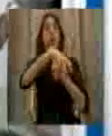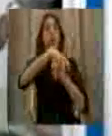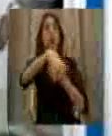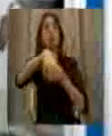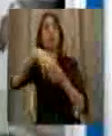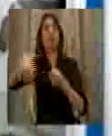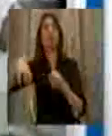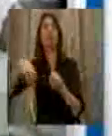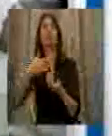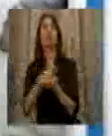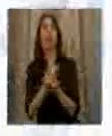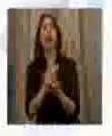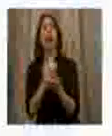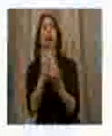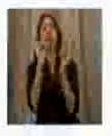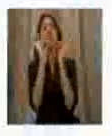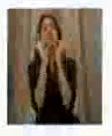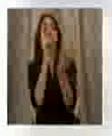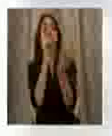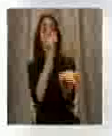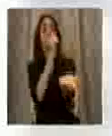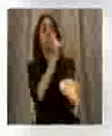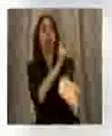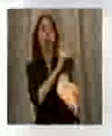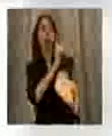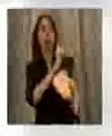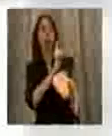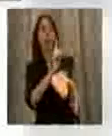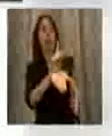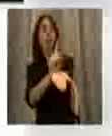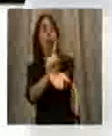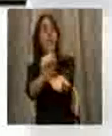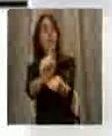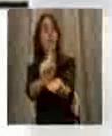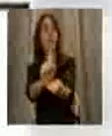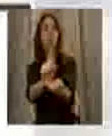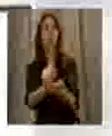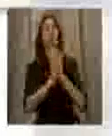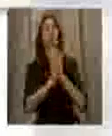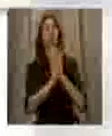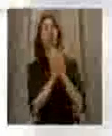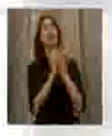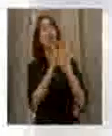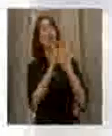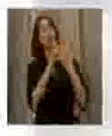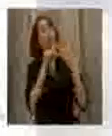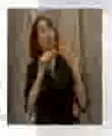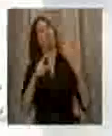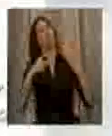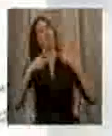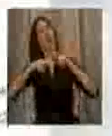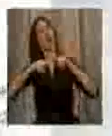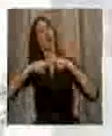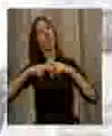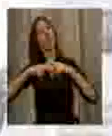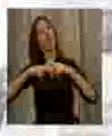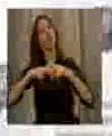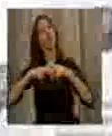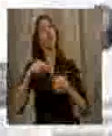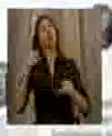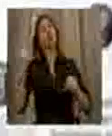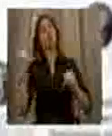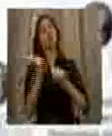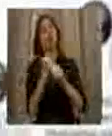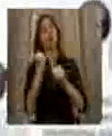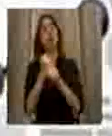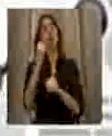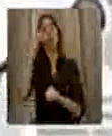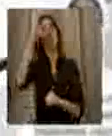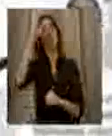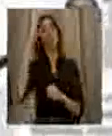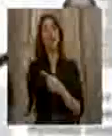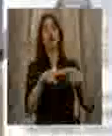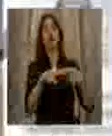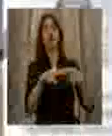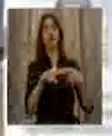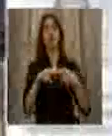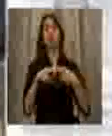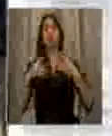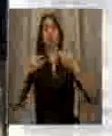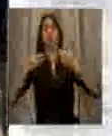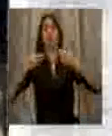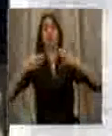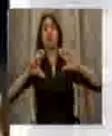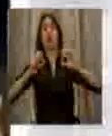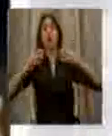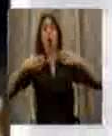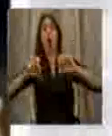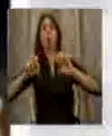específico para cada una de ellas. Por medio de todas estas herramientas, estamos trabajando para crear una sociedad de oportunidades